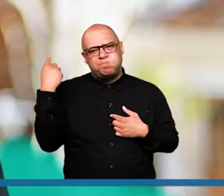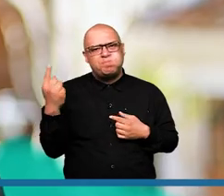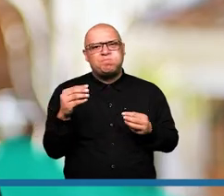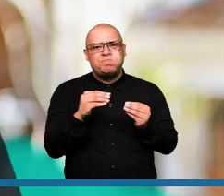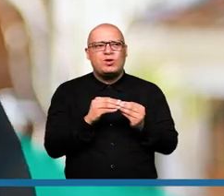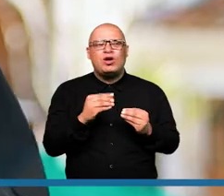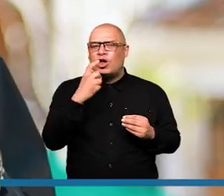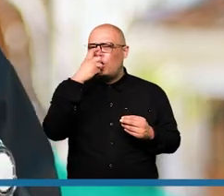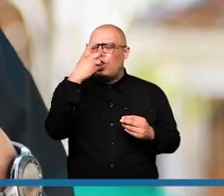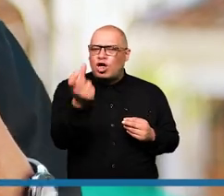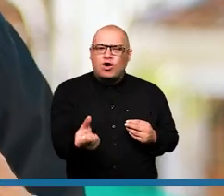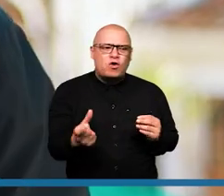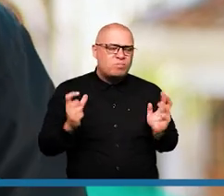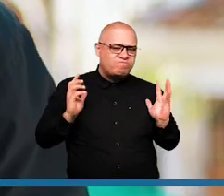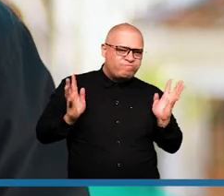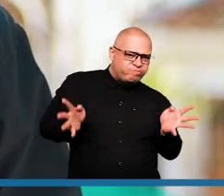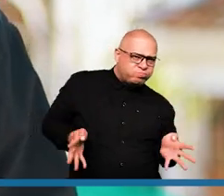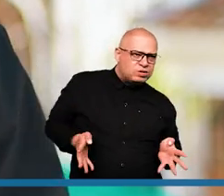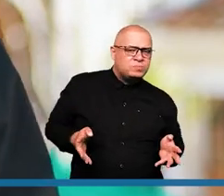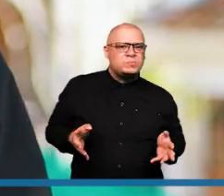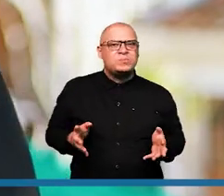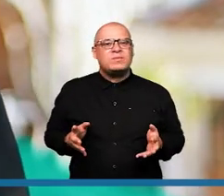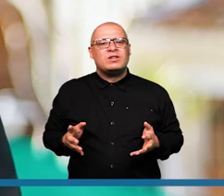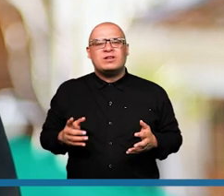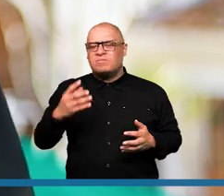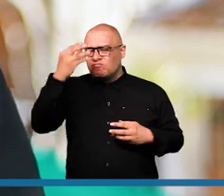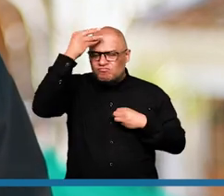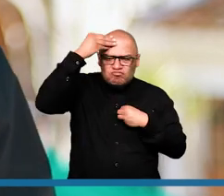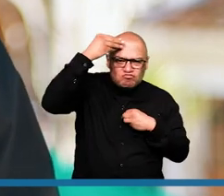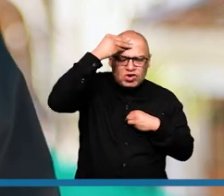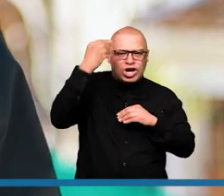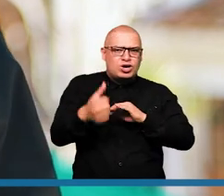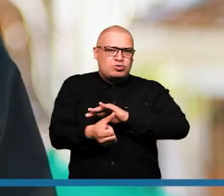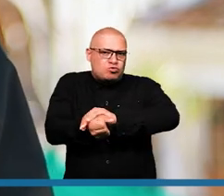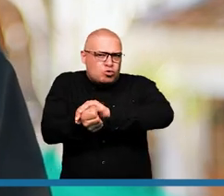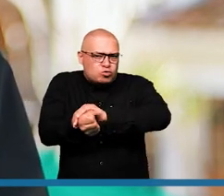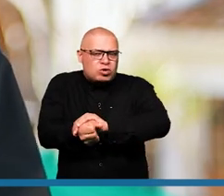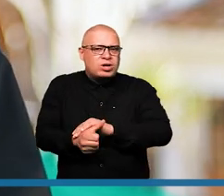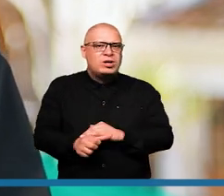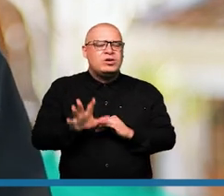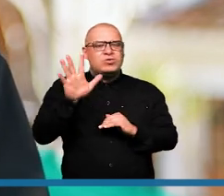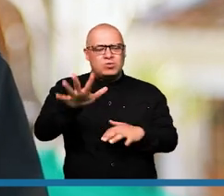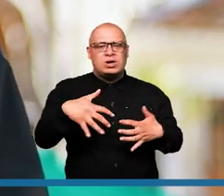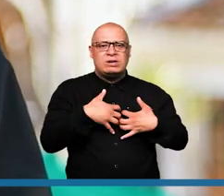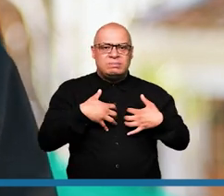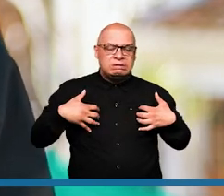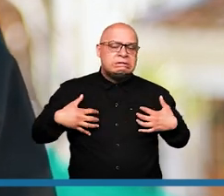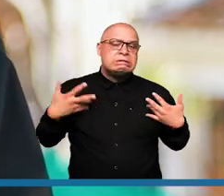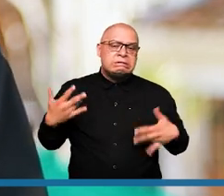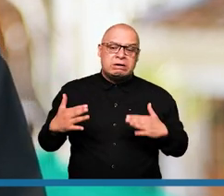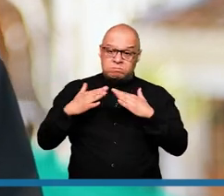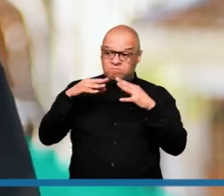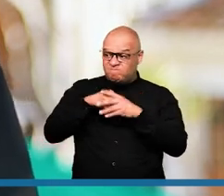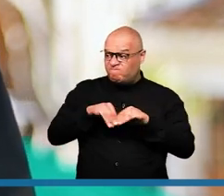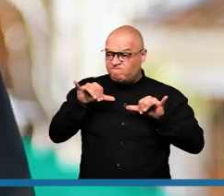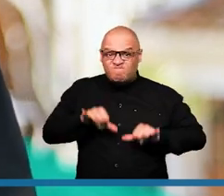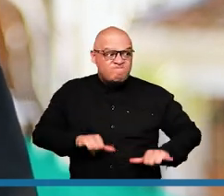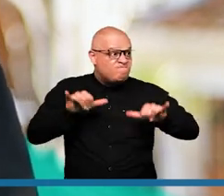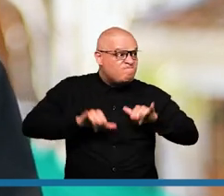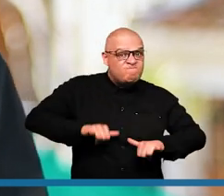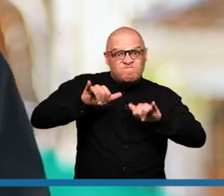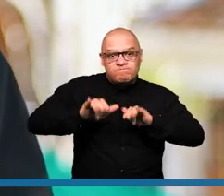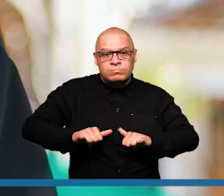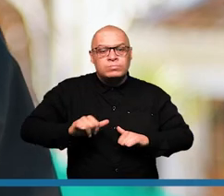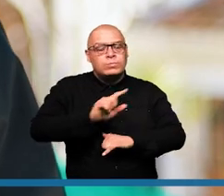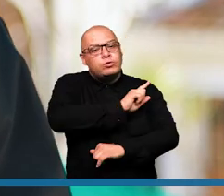las guacamayas, los primates, las tortugas, todos estos animales que son sometidos y que siguen siendo sometidos a condiciones